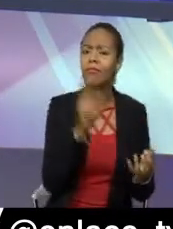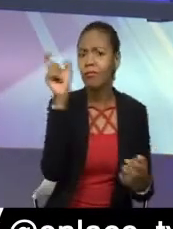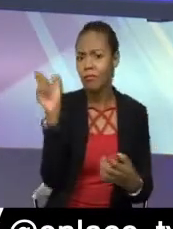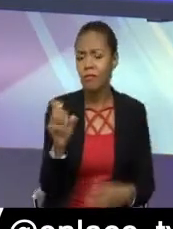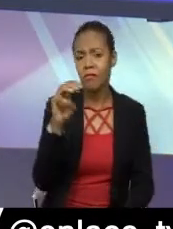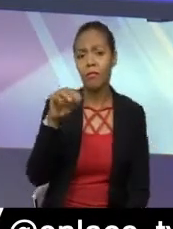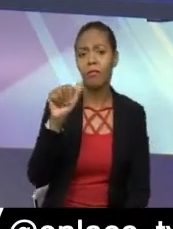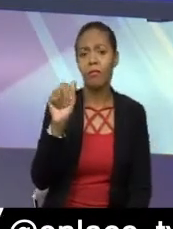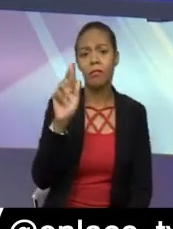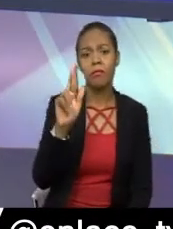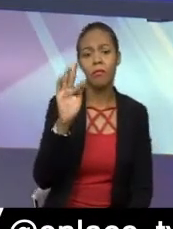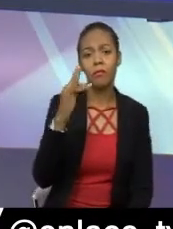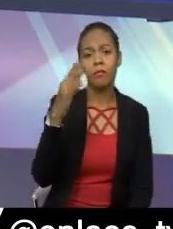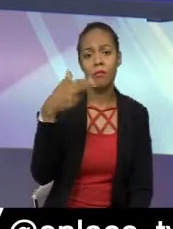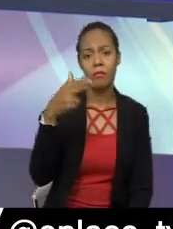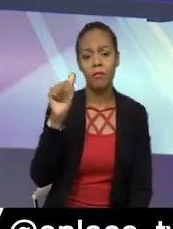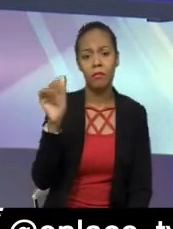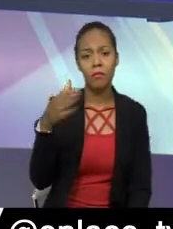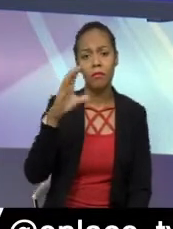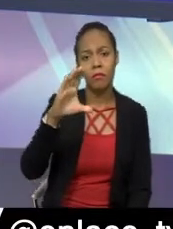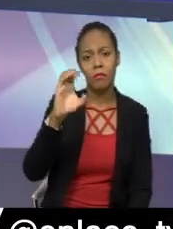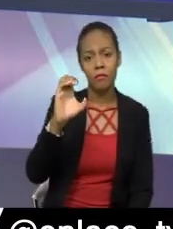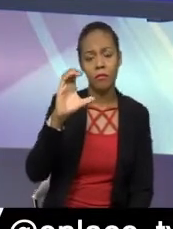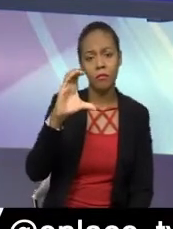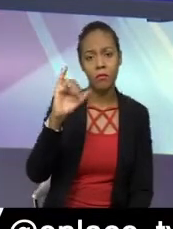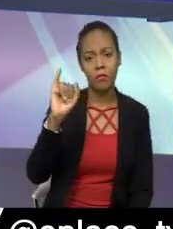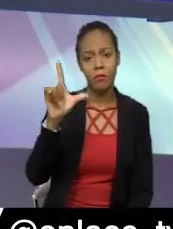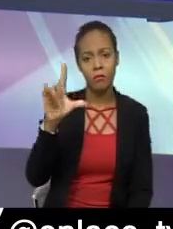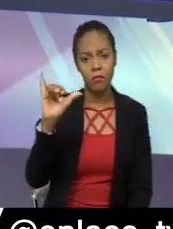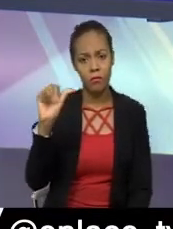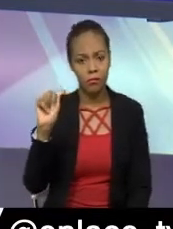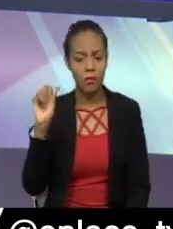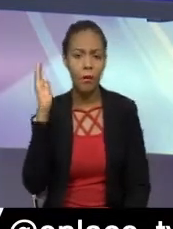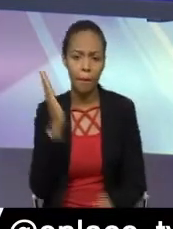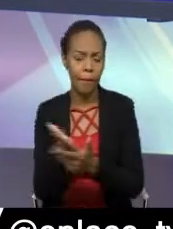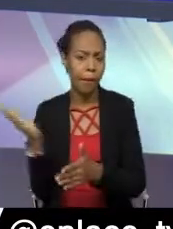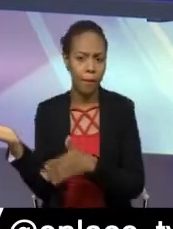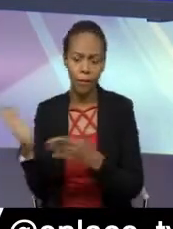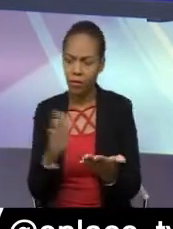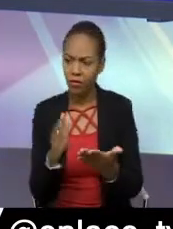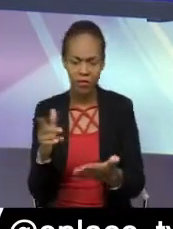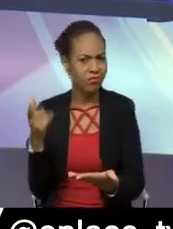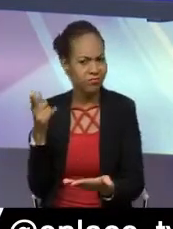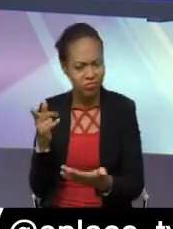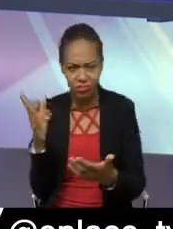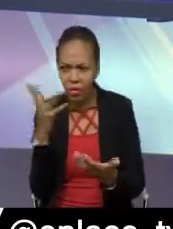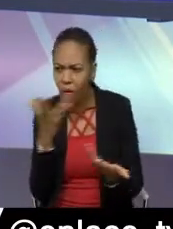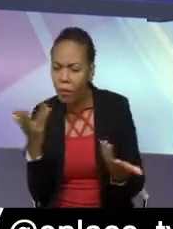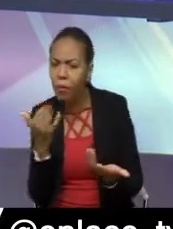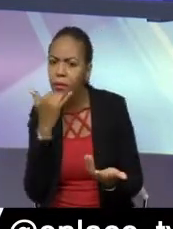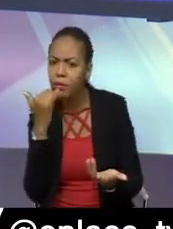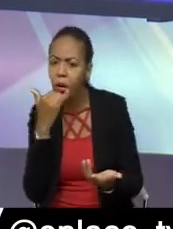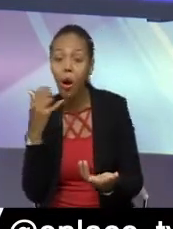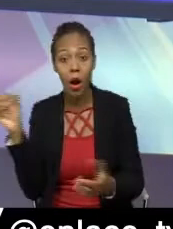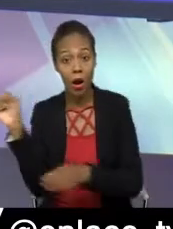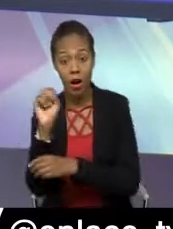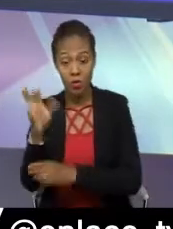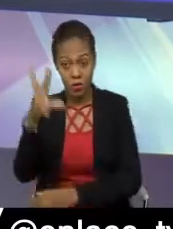querido. La víctima fue encontrada sin vida al interior de un vehículo en la vía que conduce a la población de la Meseta de San